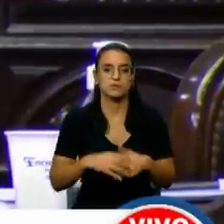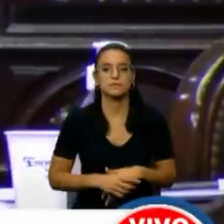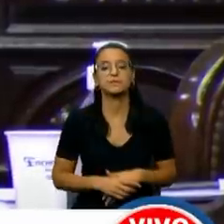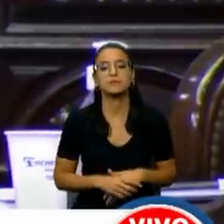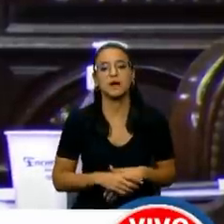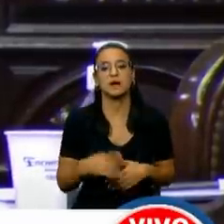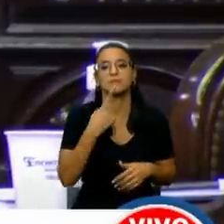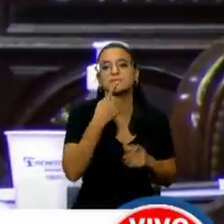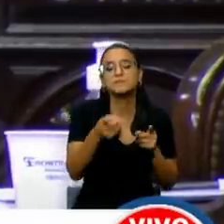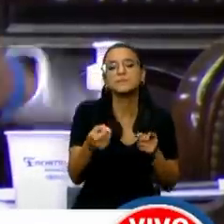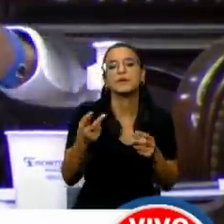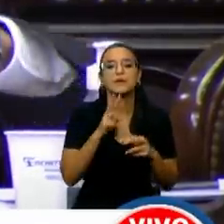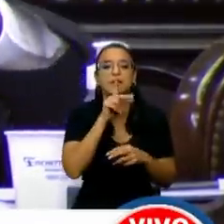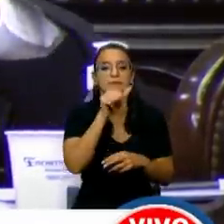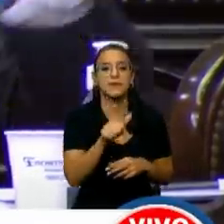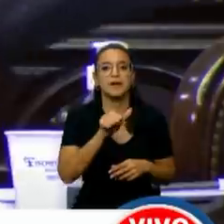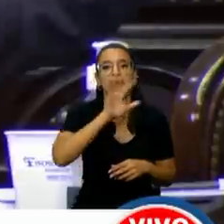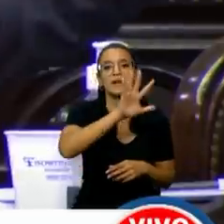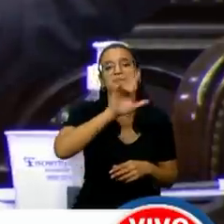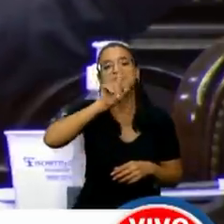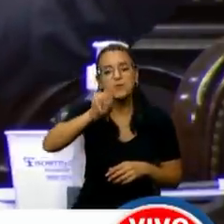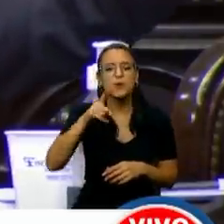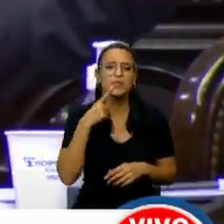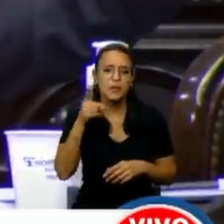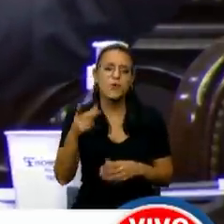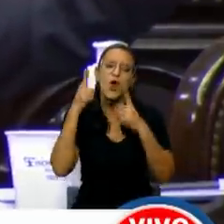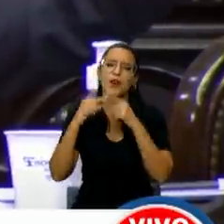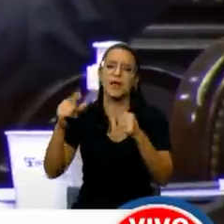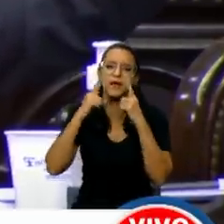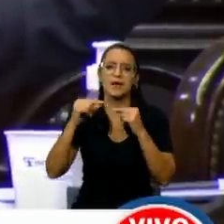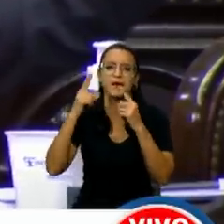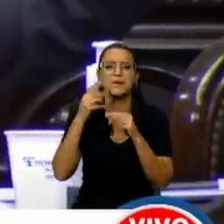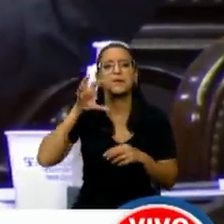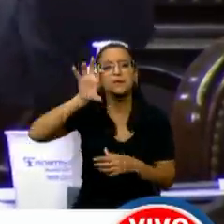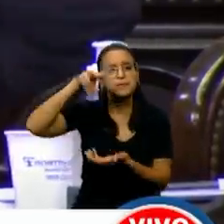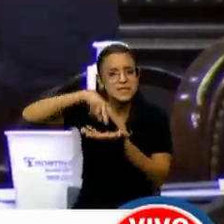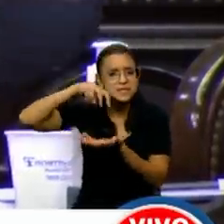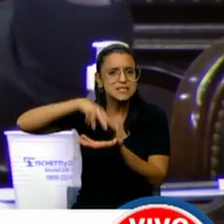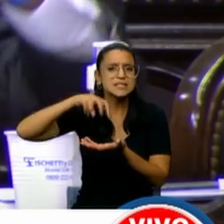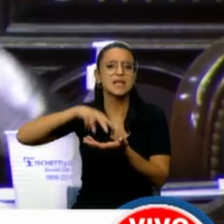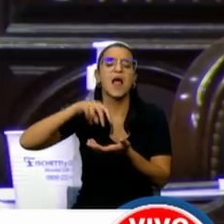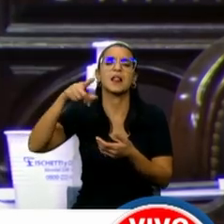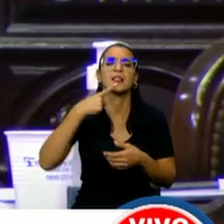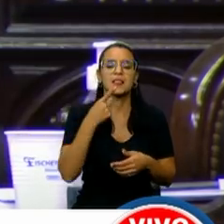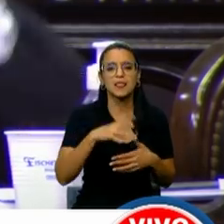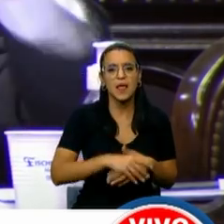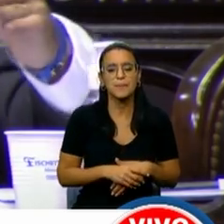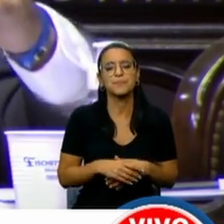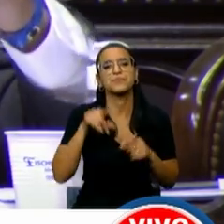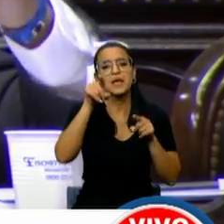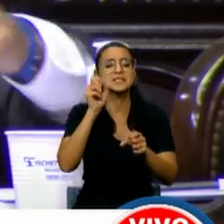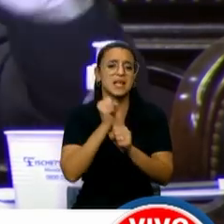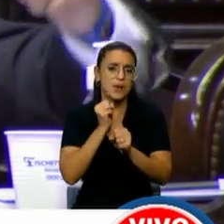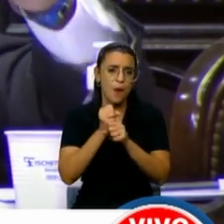las rutas 51 gran reclamo de la gente de salta paso de 5 se está